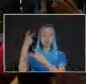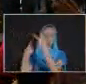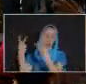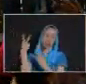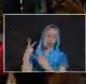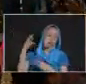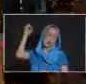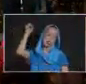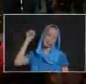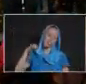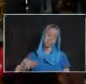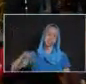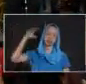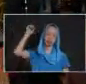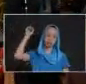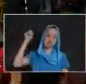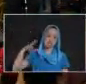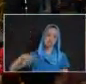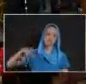bendiciéndolos,